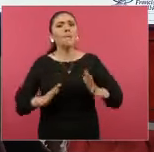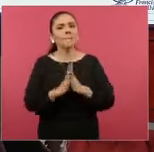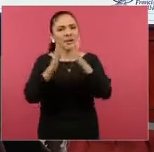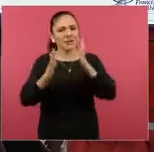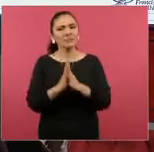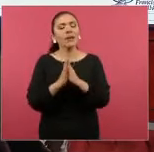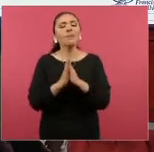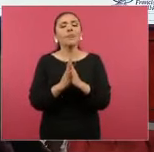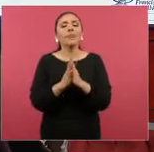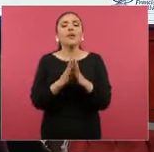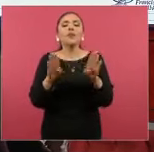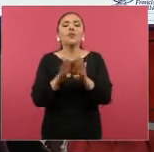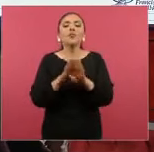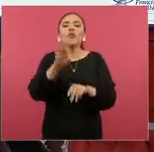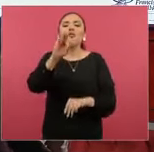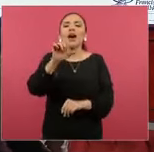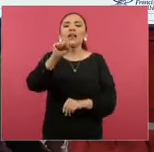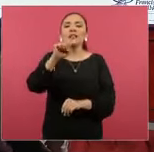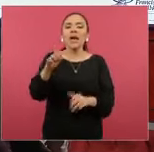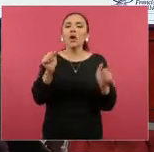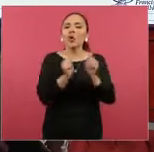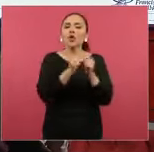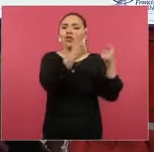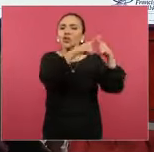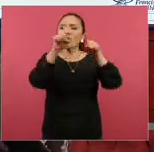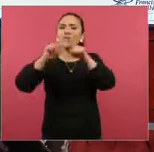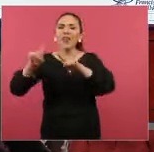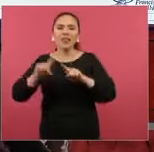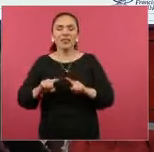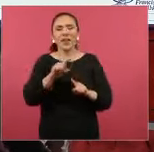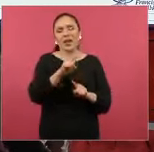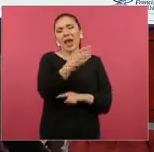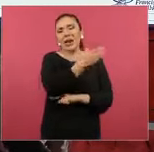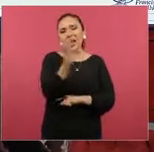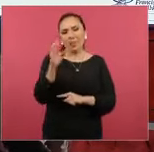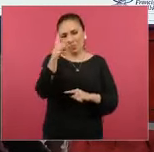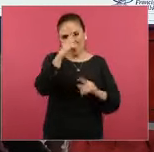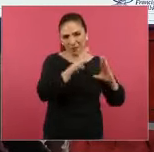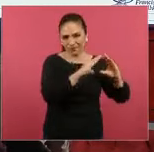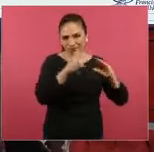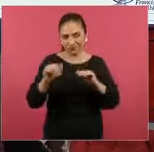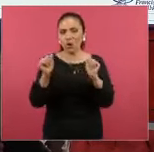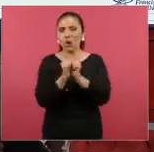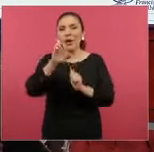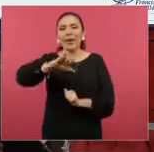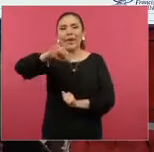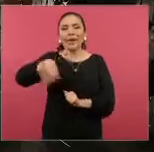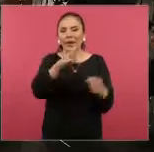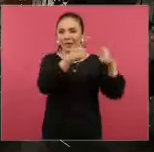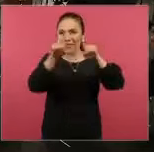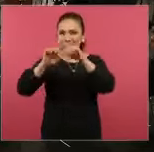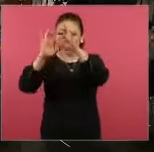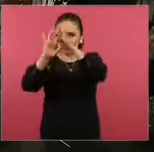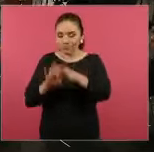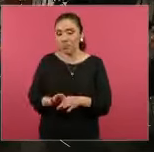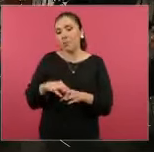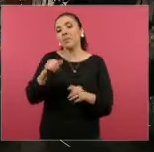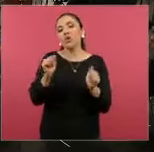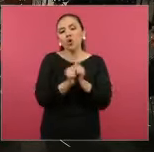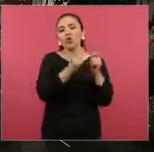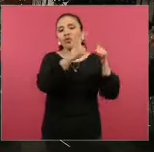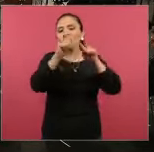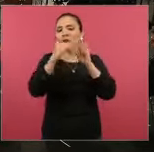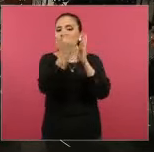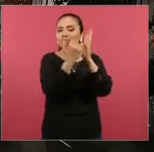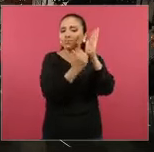les comentaba, de una fase o grado donde integramos todos estos campos formativos, donde integramos todos los ejes articuladores, donde integramos todos los